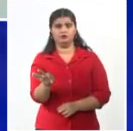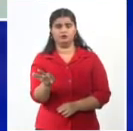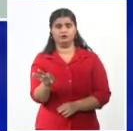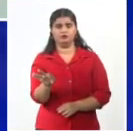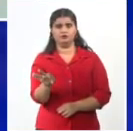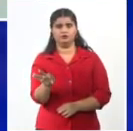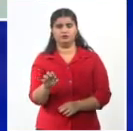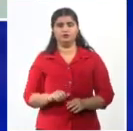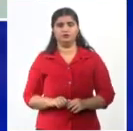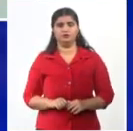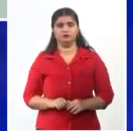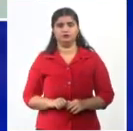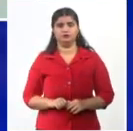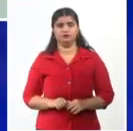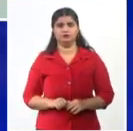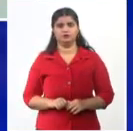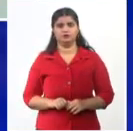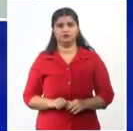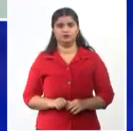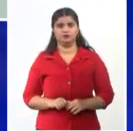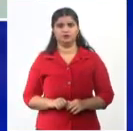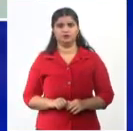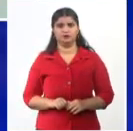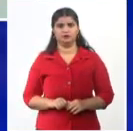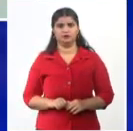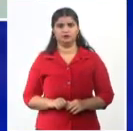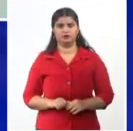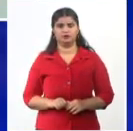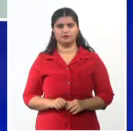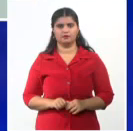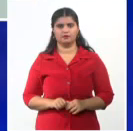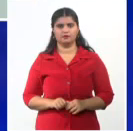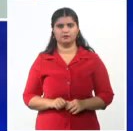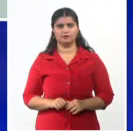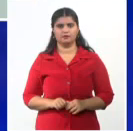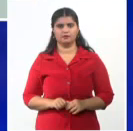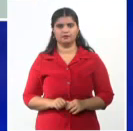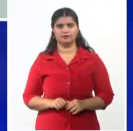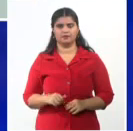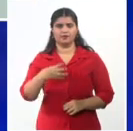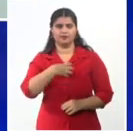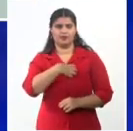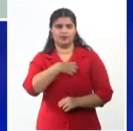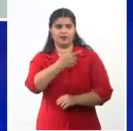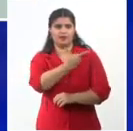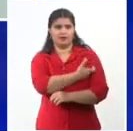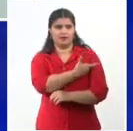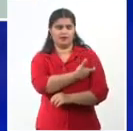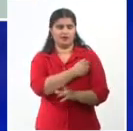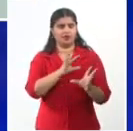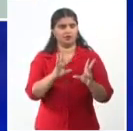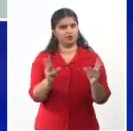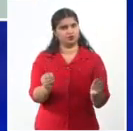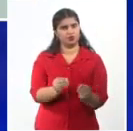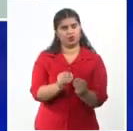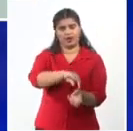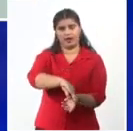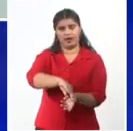con la dosis de refuerzo aplicada. En resumen, se han